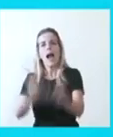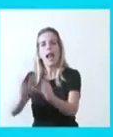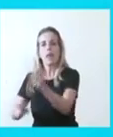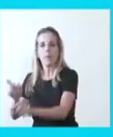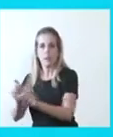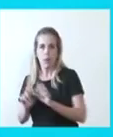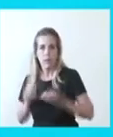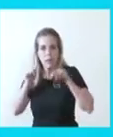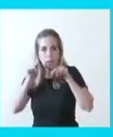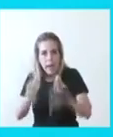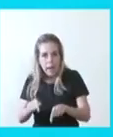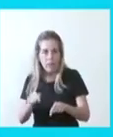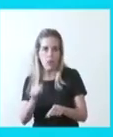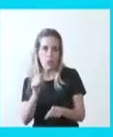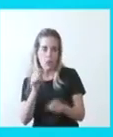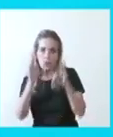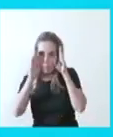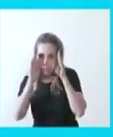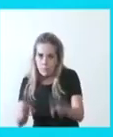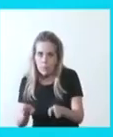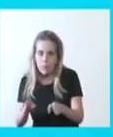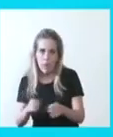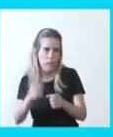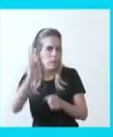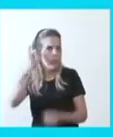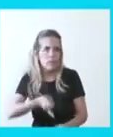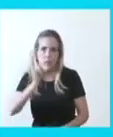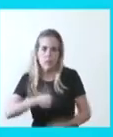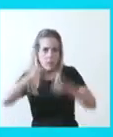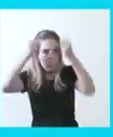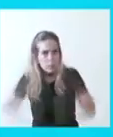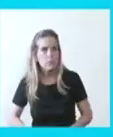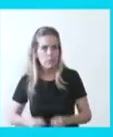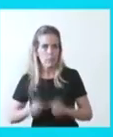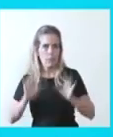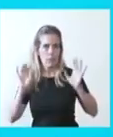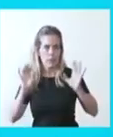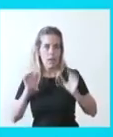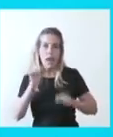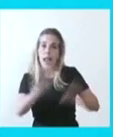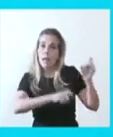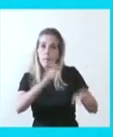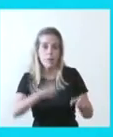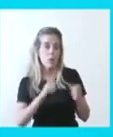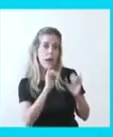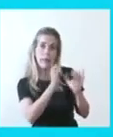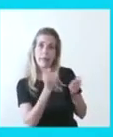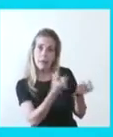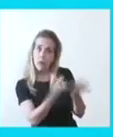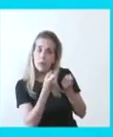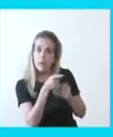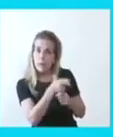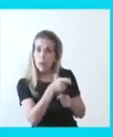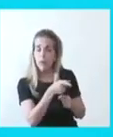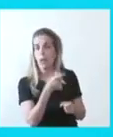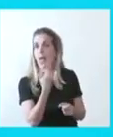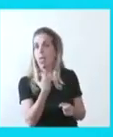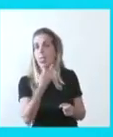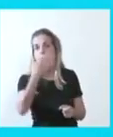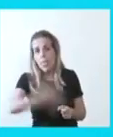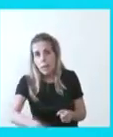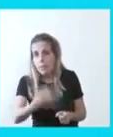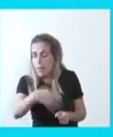esto voy a ser inflexible. Los que tengan que hacer la cuarentena van a cumplir la cuarentena y si no